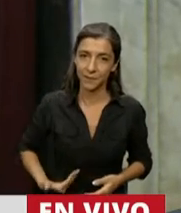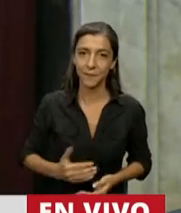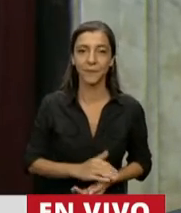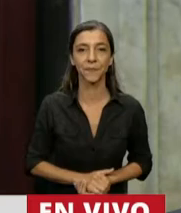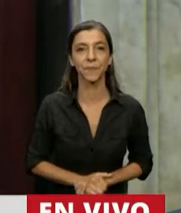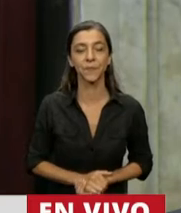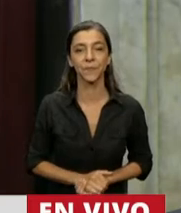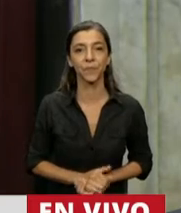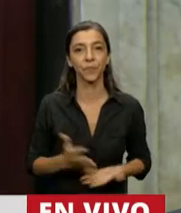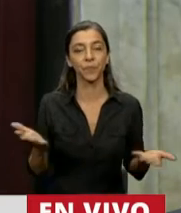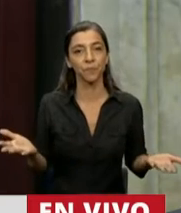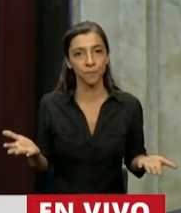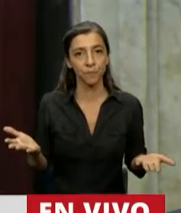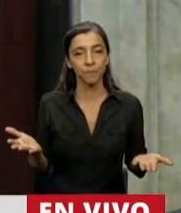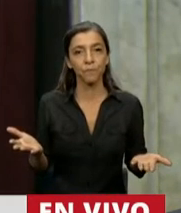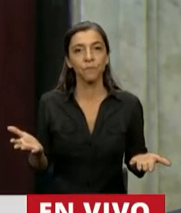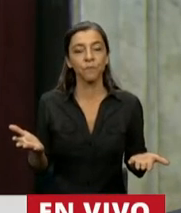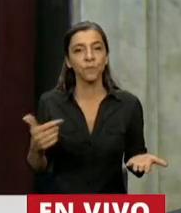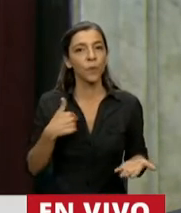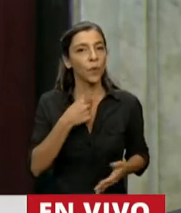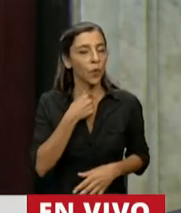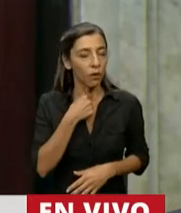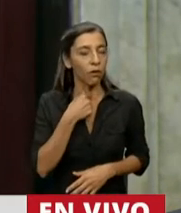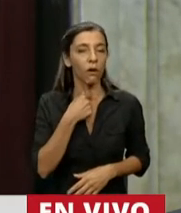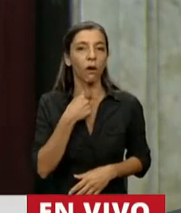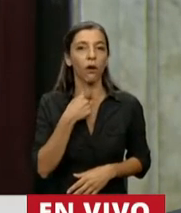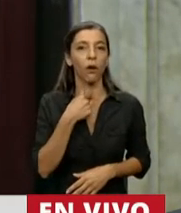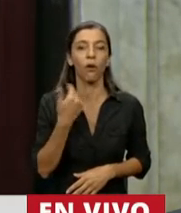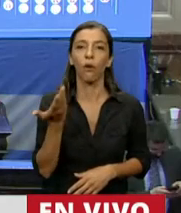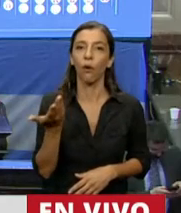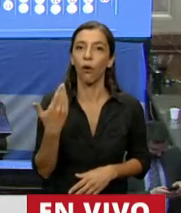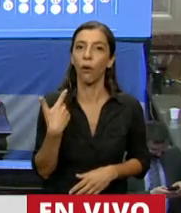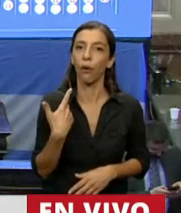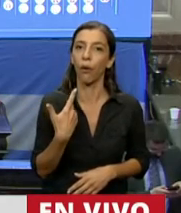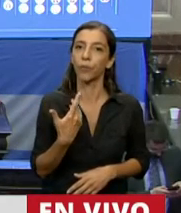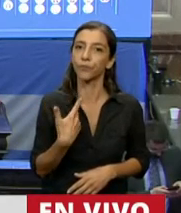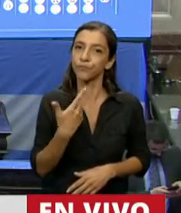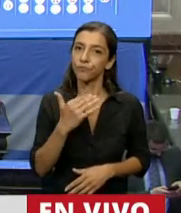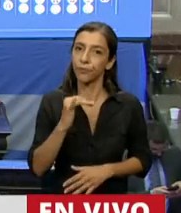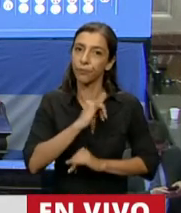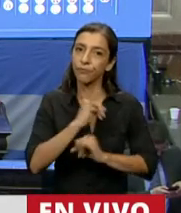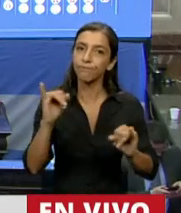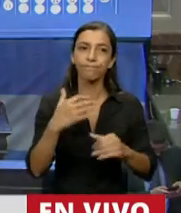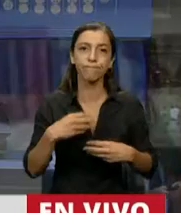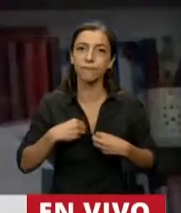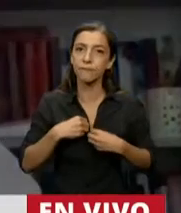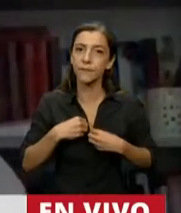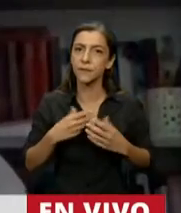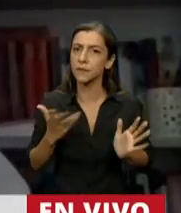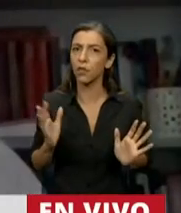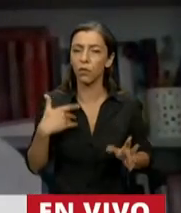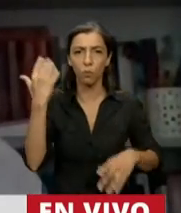bueno a manifestar por supuesto y preocupación y desagrado por esta